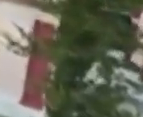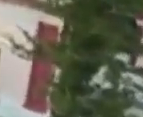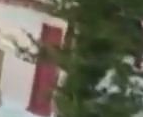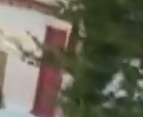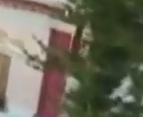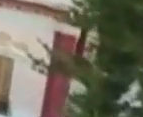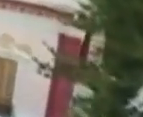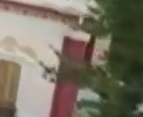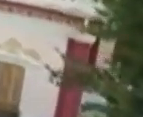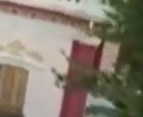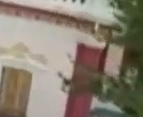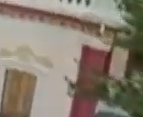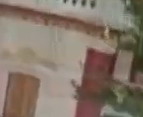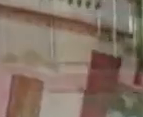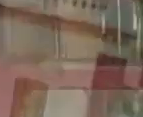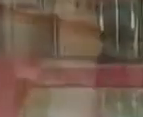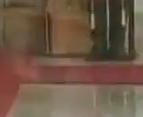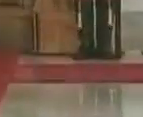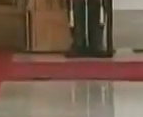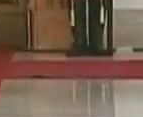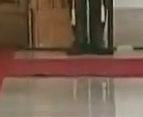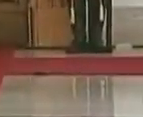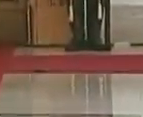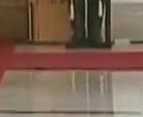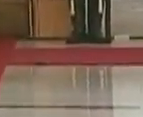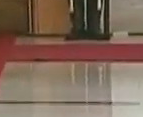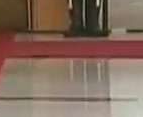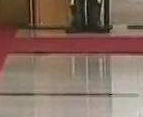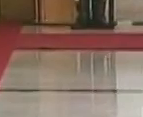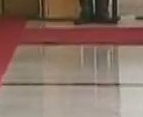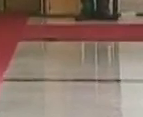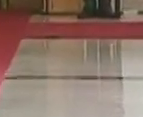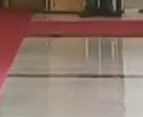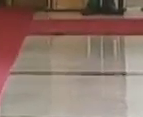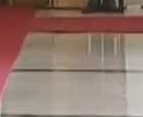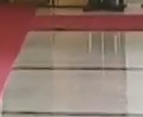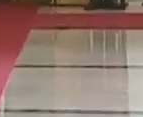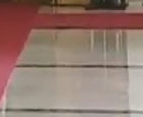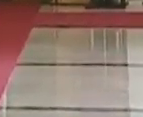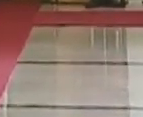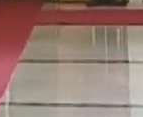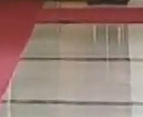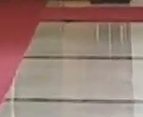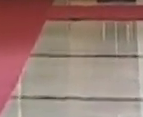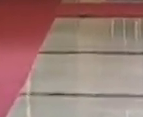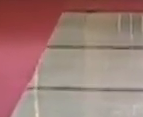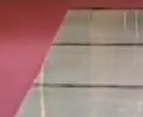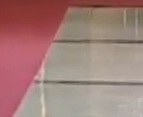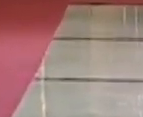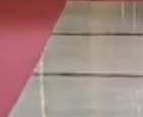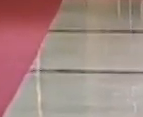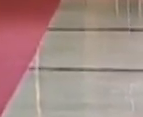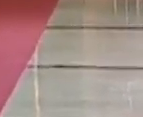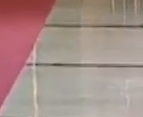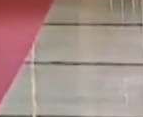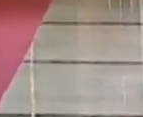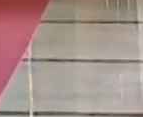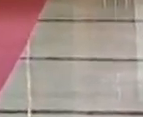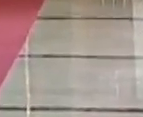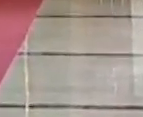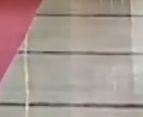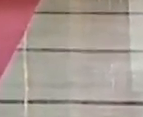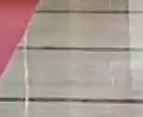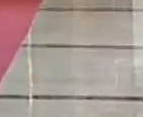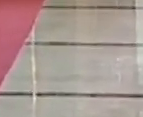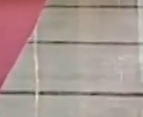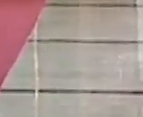Muy buenas tardes. Establecemos este nuevo contacto desde el Palacio de Gobierno, donde acaba de culminar esta reunión privada que sostuvo el jefe de